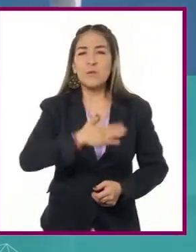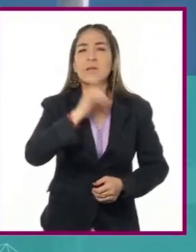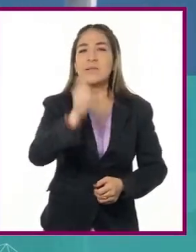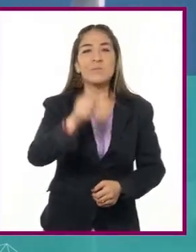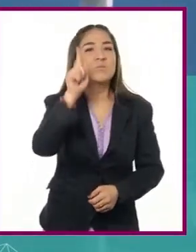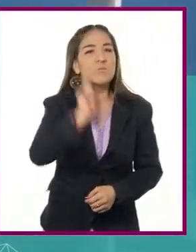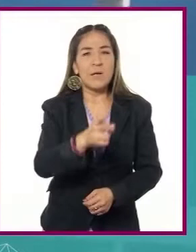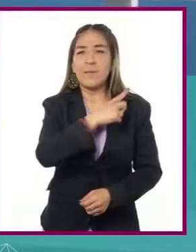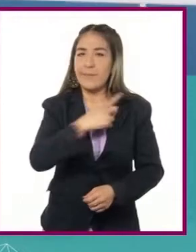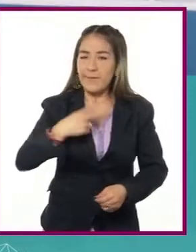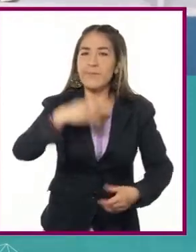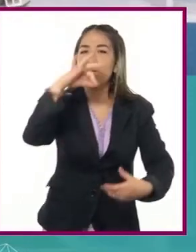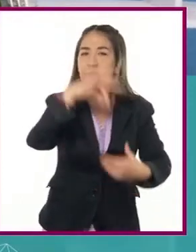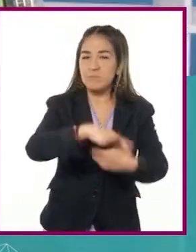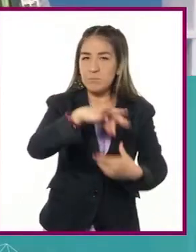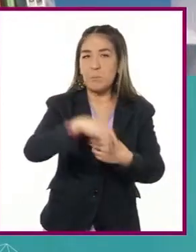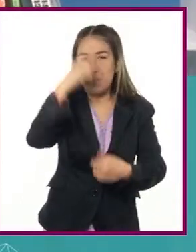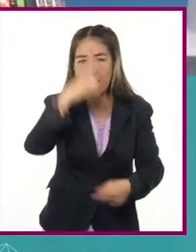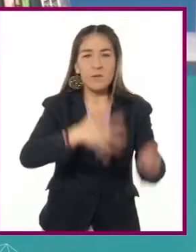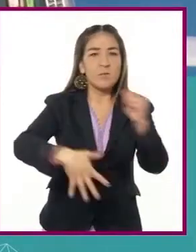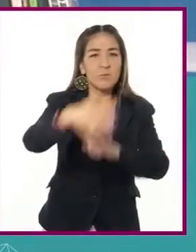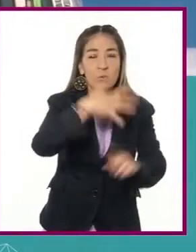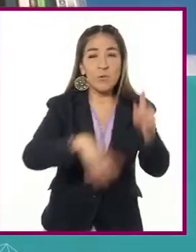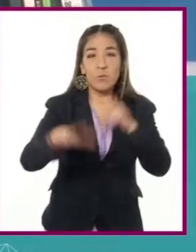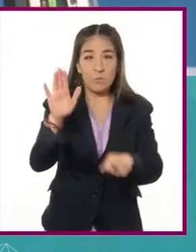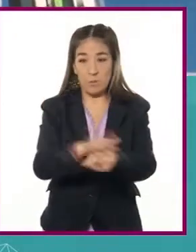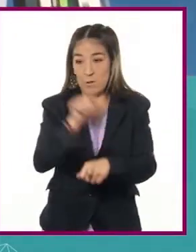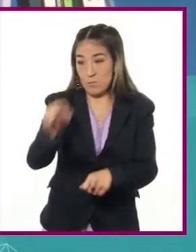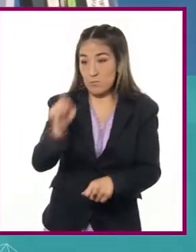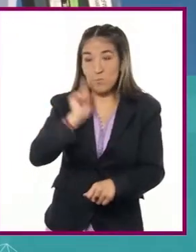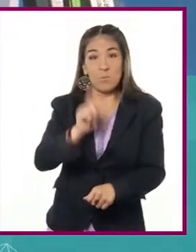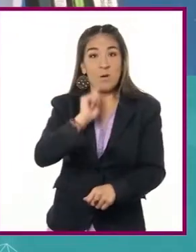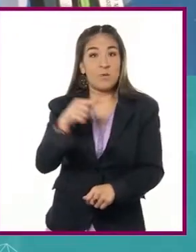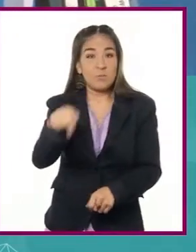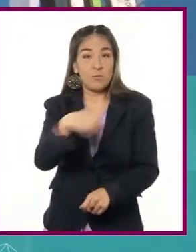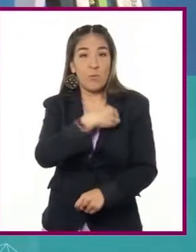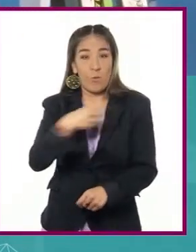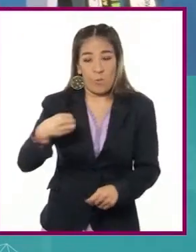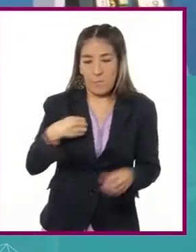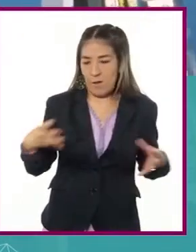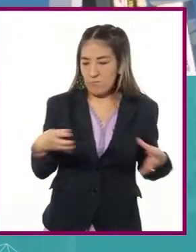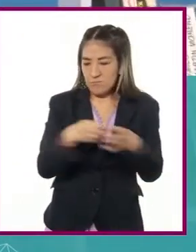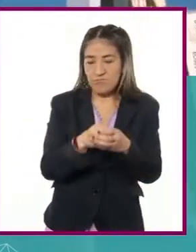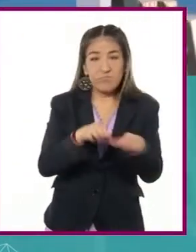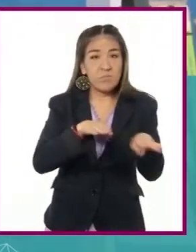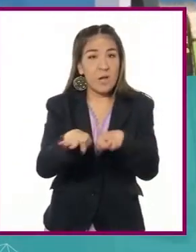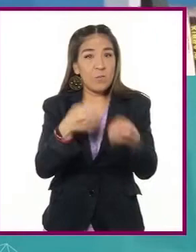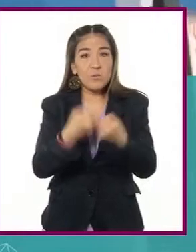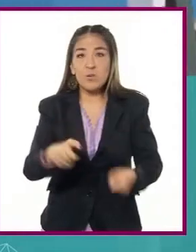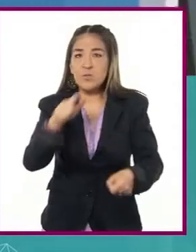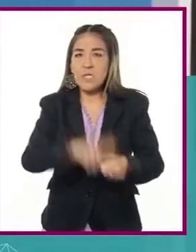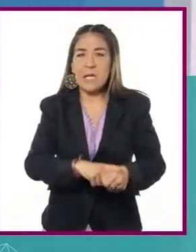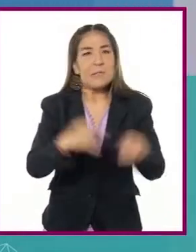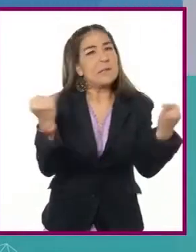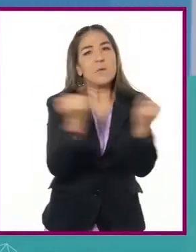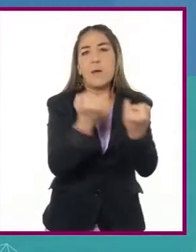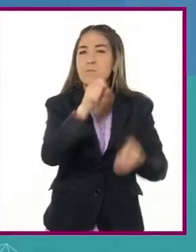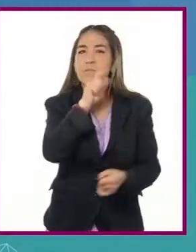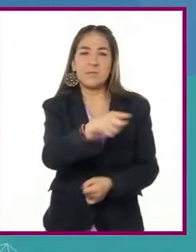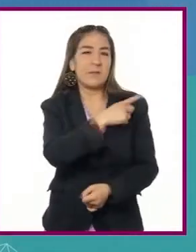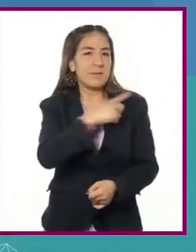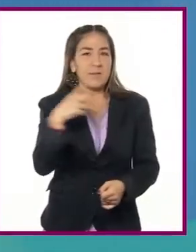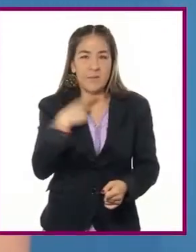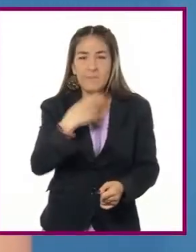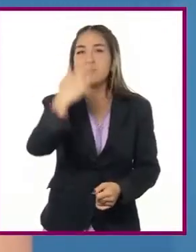las elecciones de las autoridades, porque si ella tiene obligaciones con el grupo social, razonable es que no carezca de